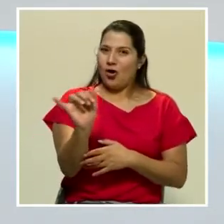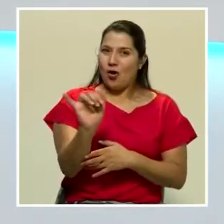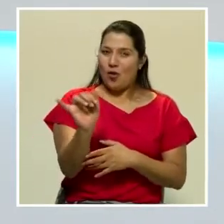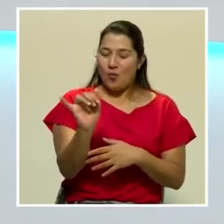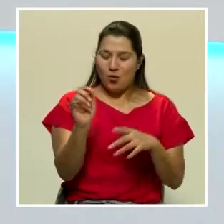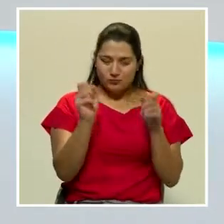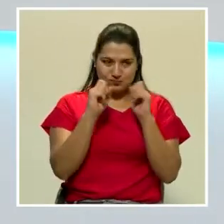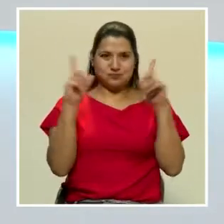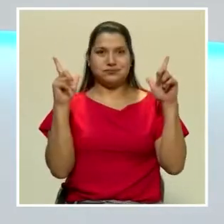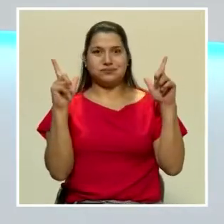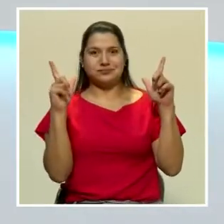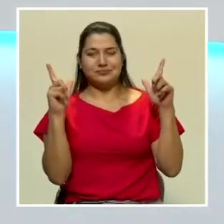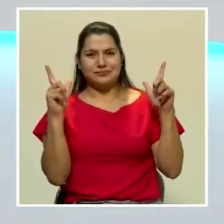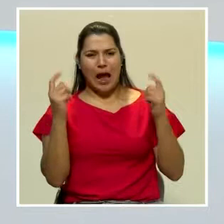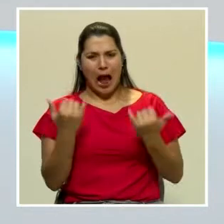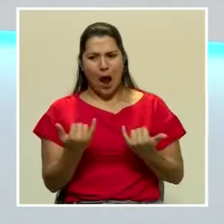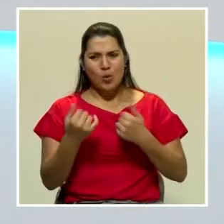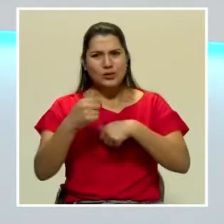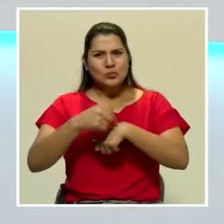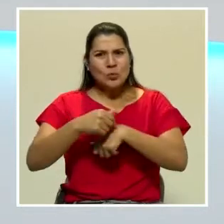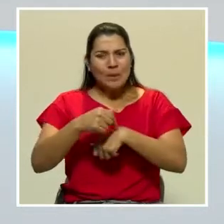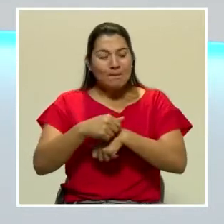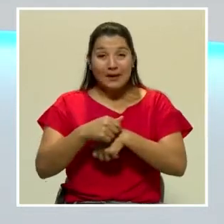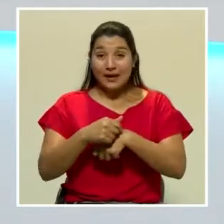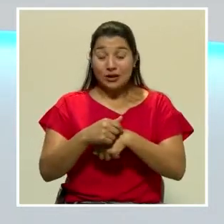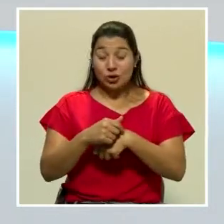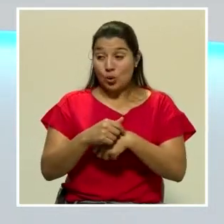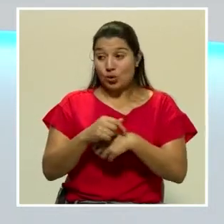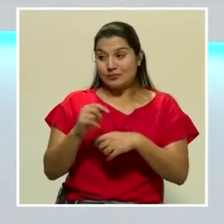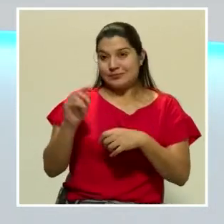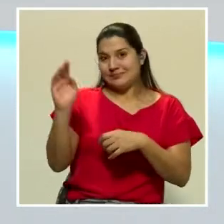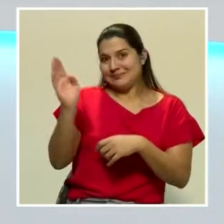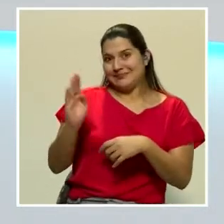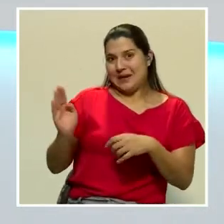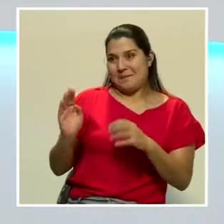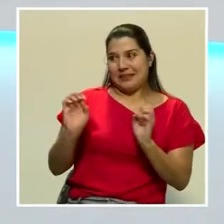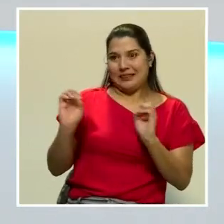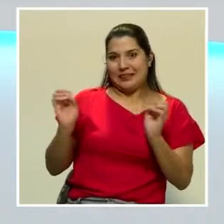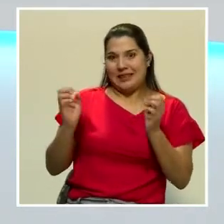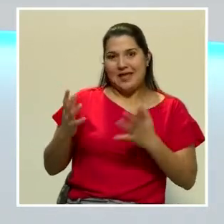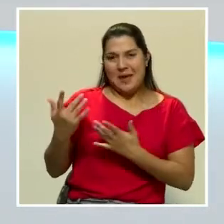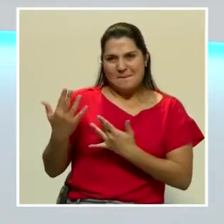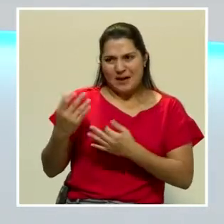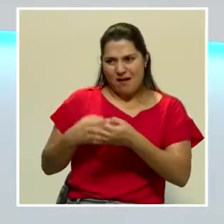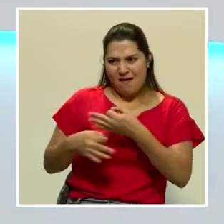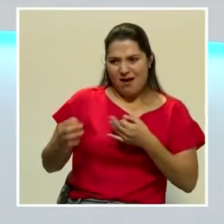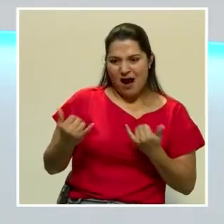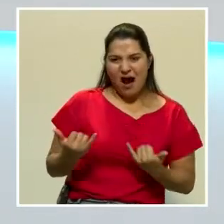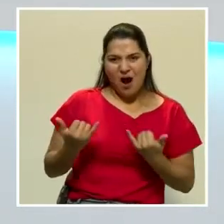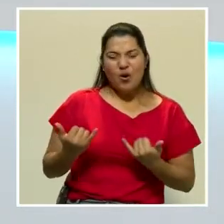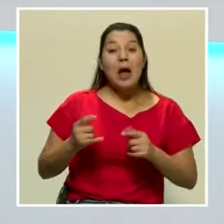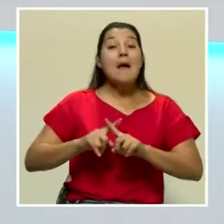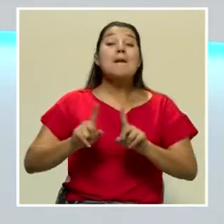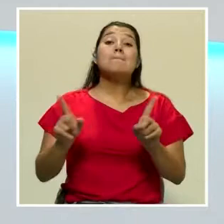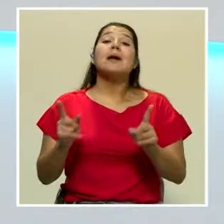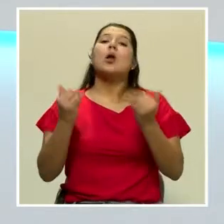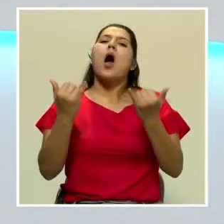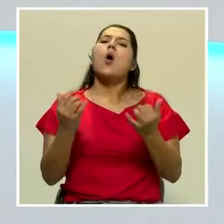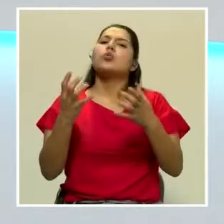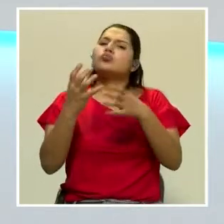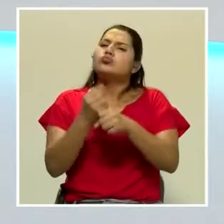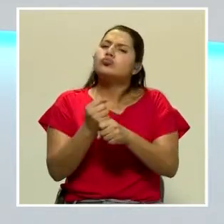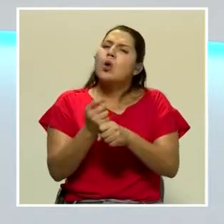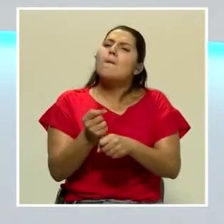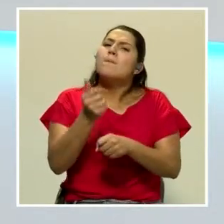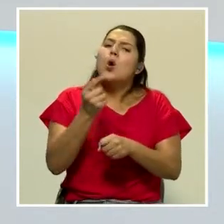mucha sorpresa en un momento completamente inesperado. Pero vamos a recapitular un poco